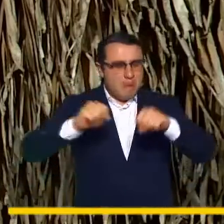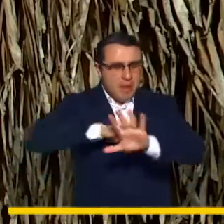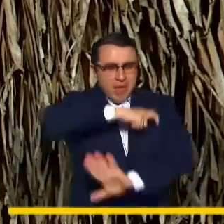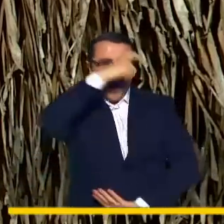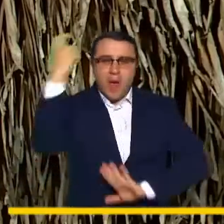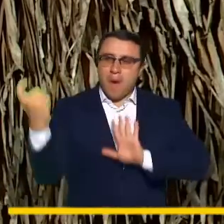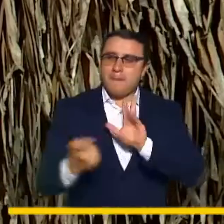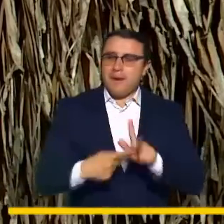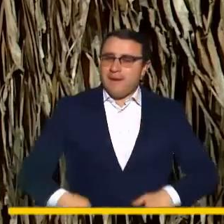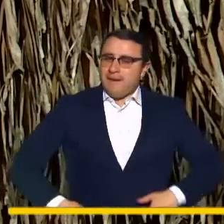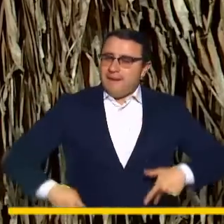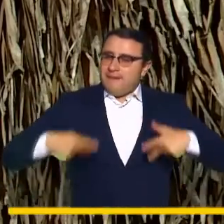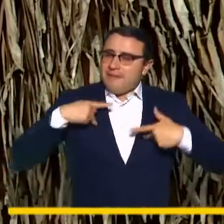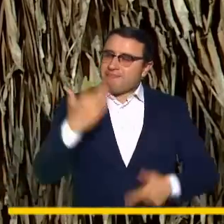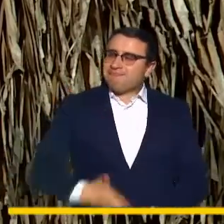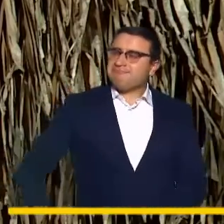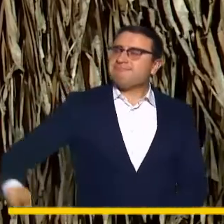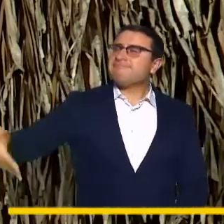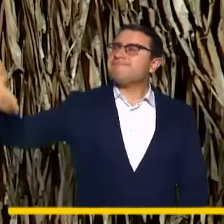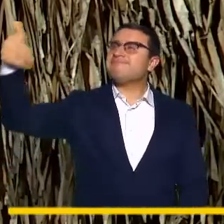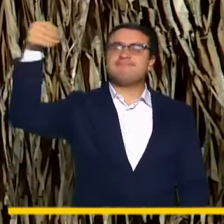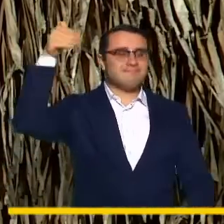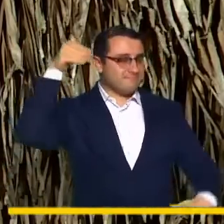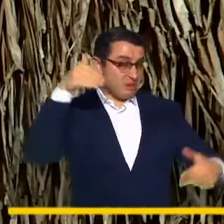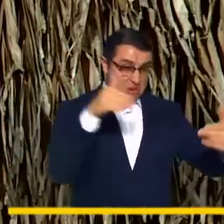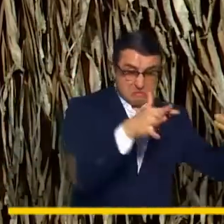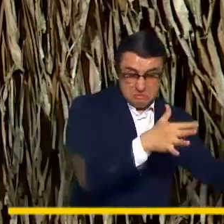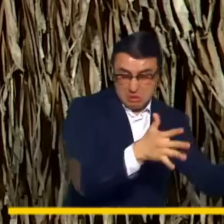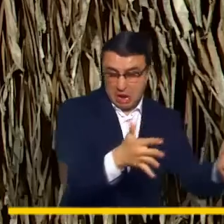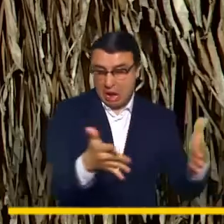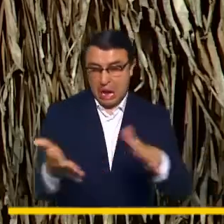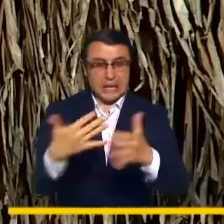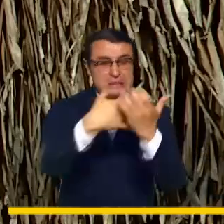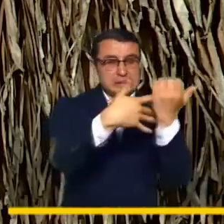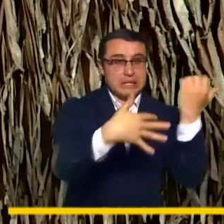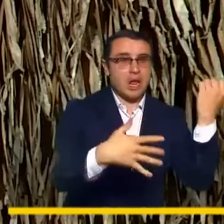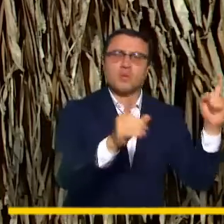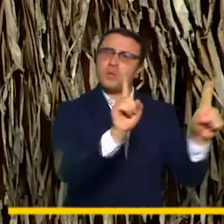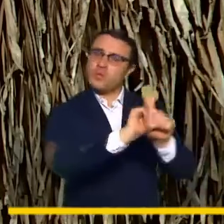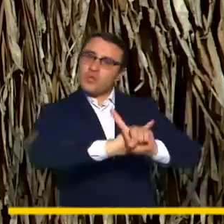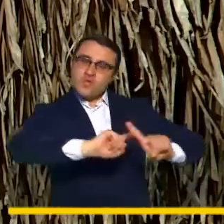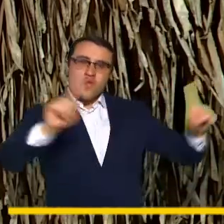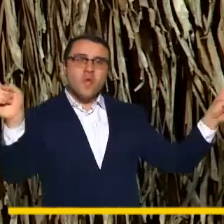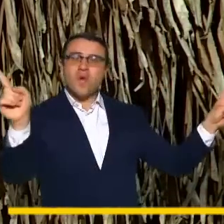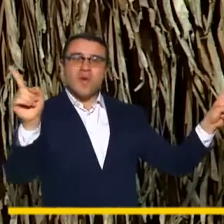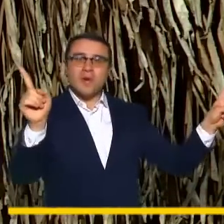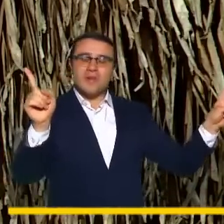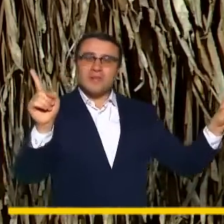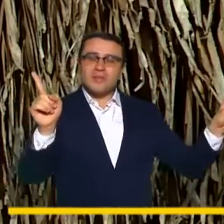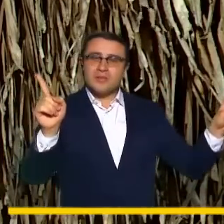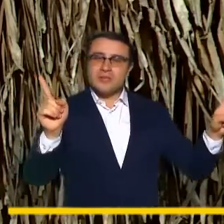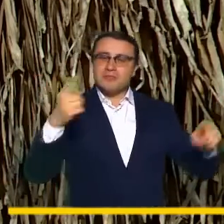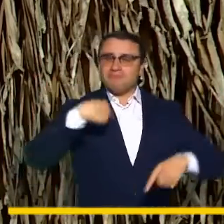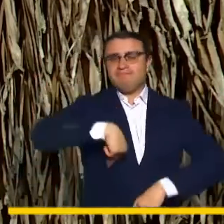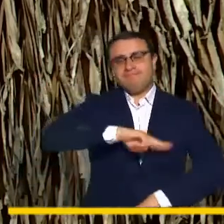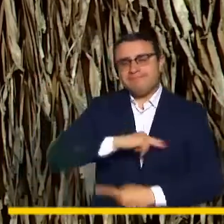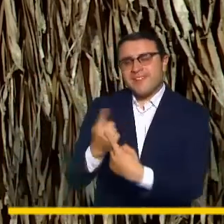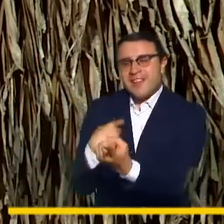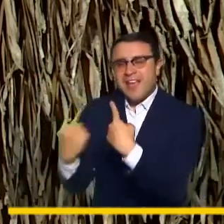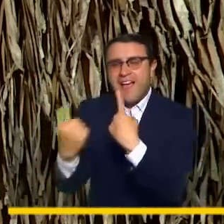plena y no derramar la sangre entre nosotros mismos, si no usamos la palabra, el